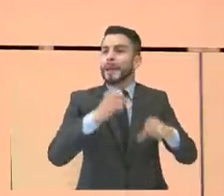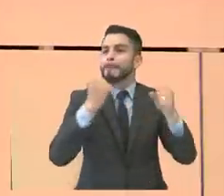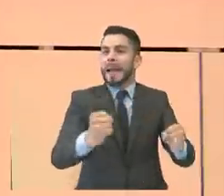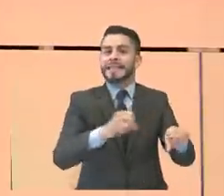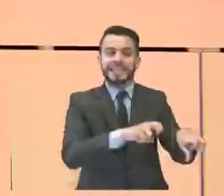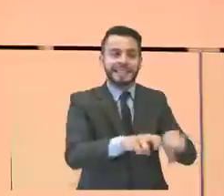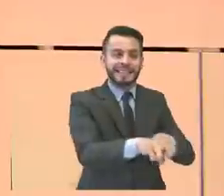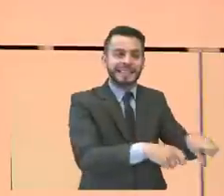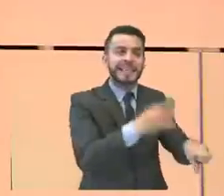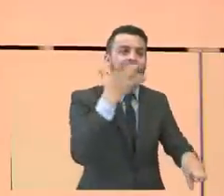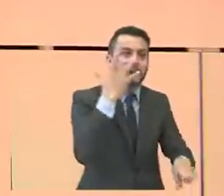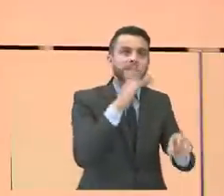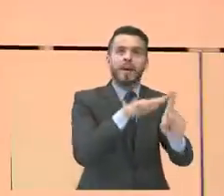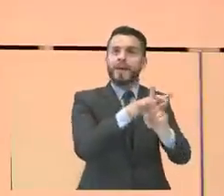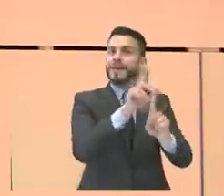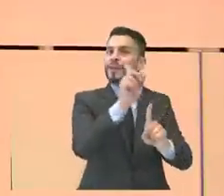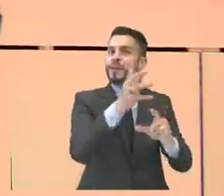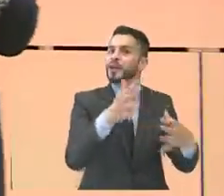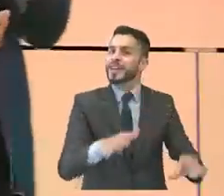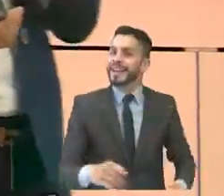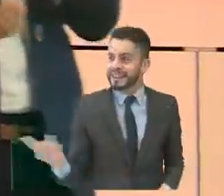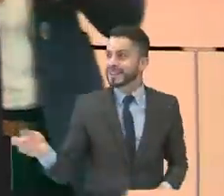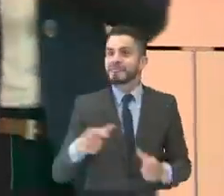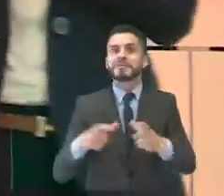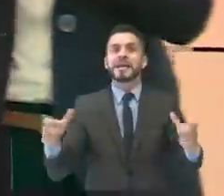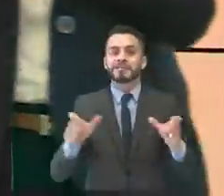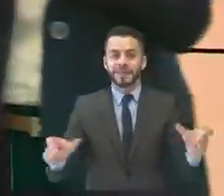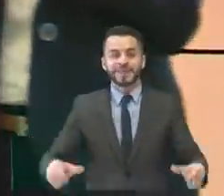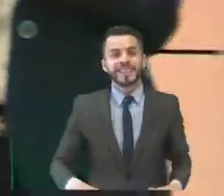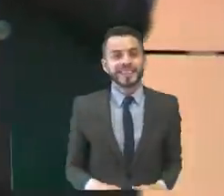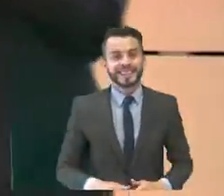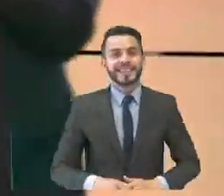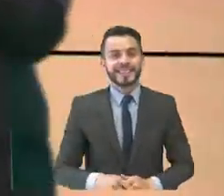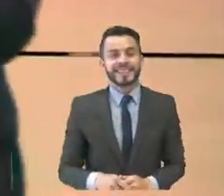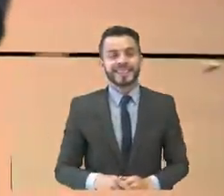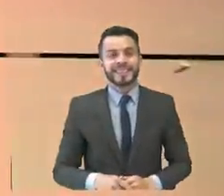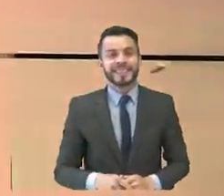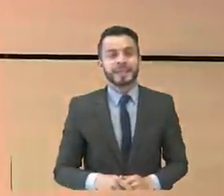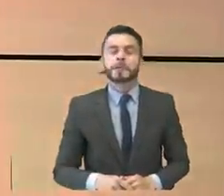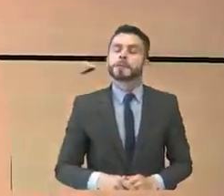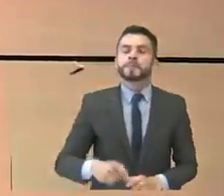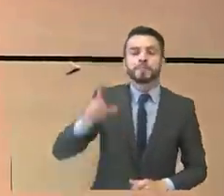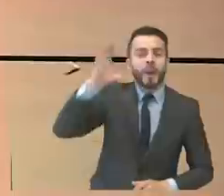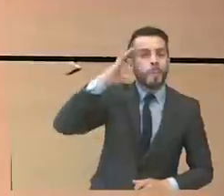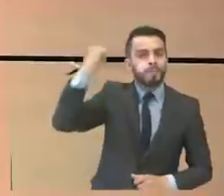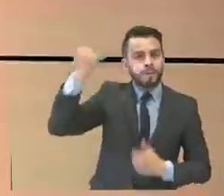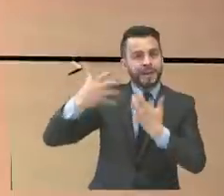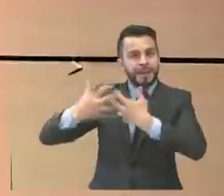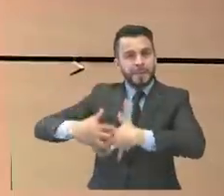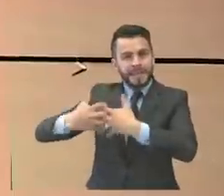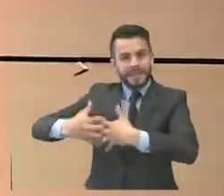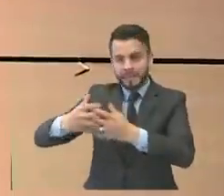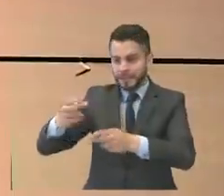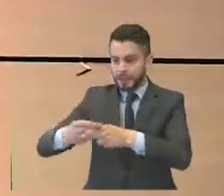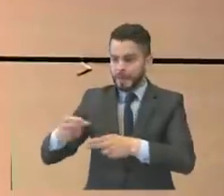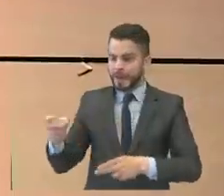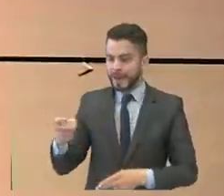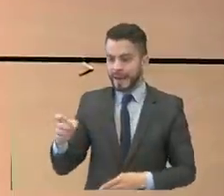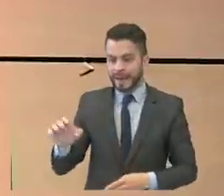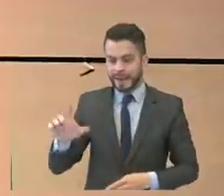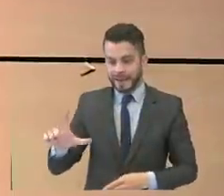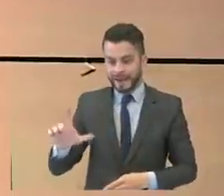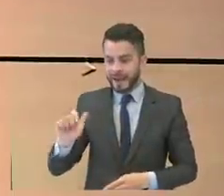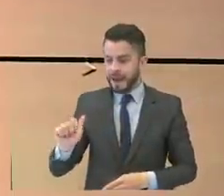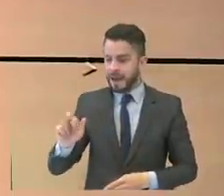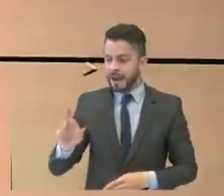Ahora bien, ¿cómo nos orientó Gehl Architects? Como lo acabamos de ver, tratamos